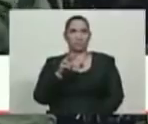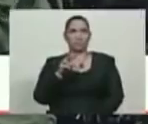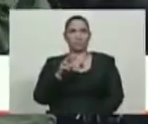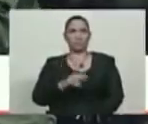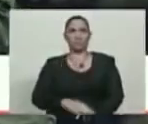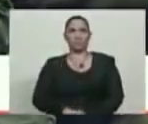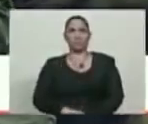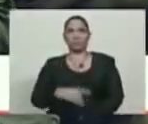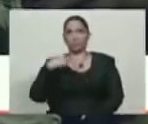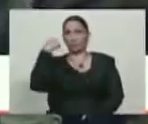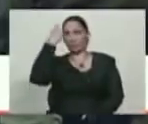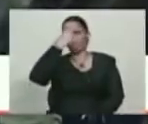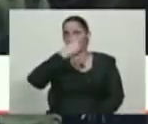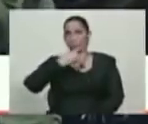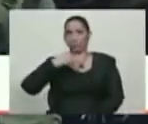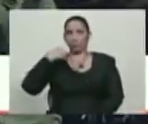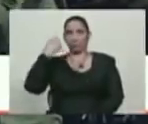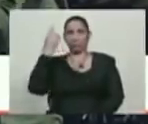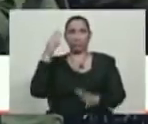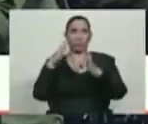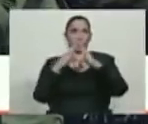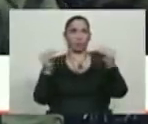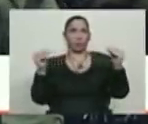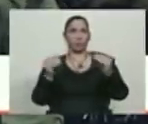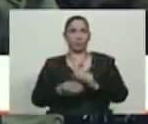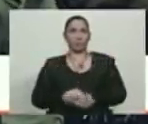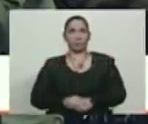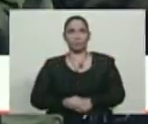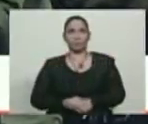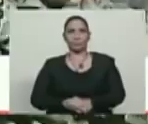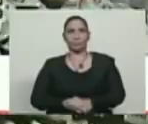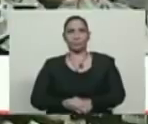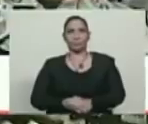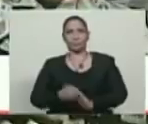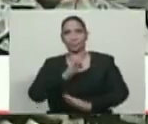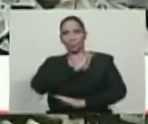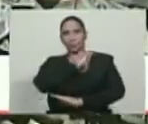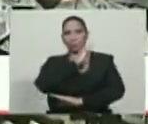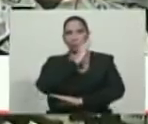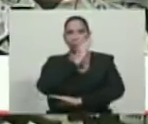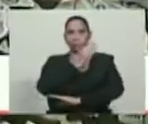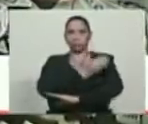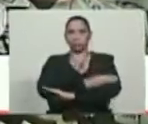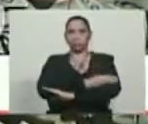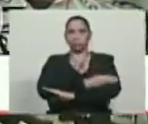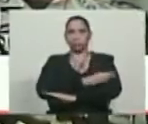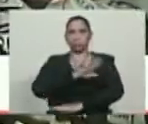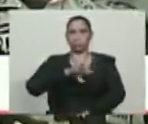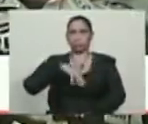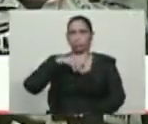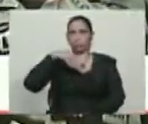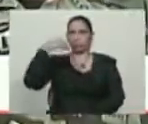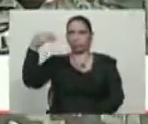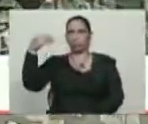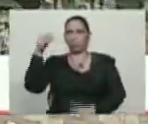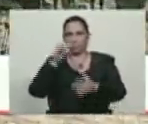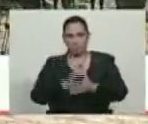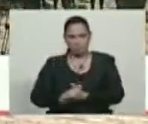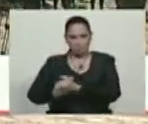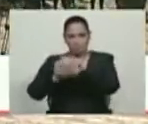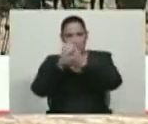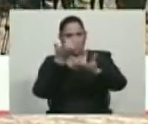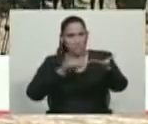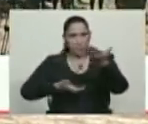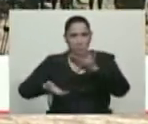hay que verle la cara a todo el fortalecimiento de espíritu, de cohesión, de material,